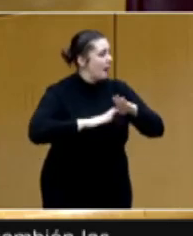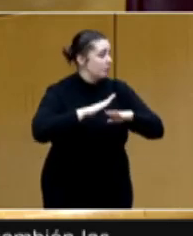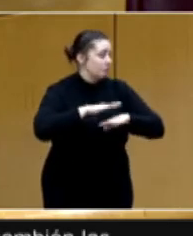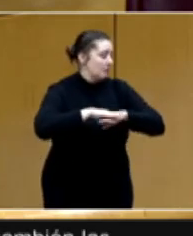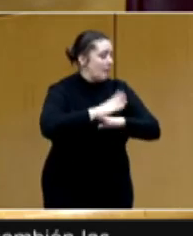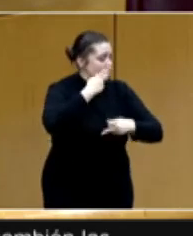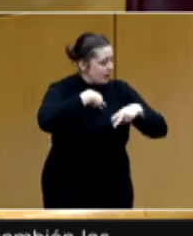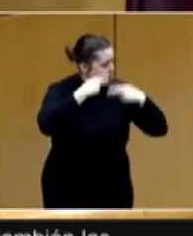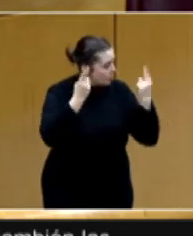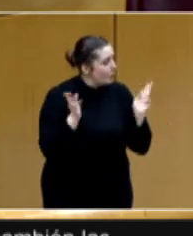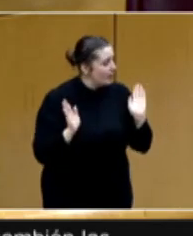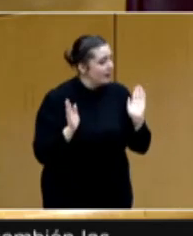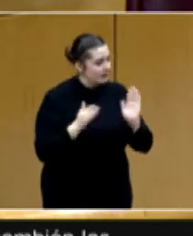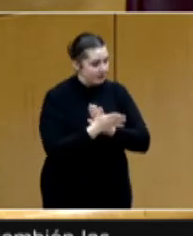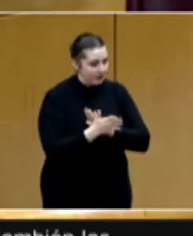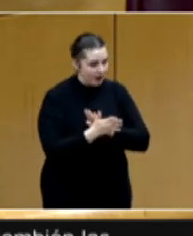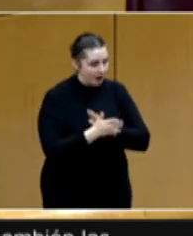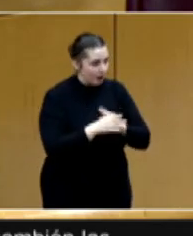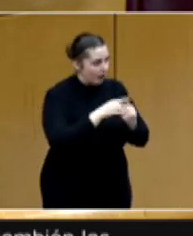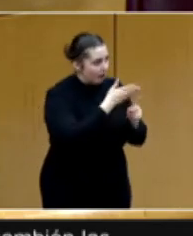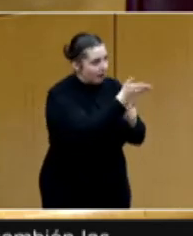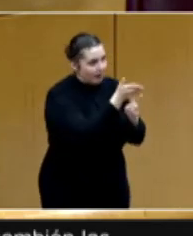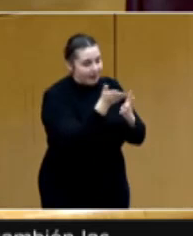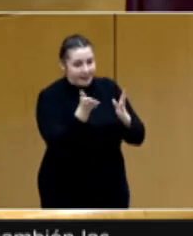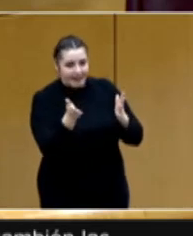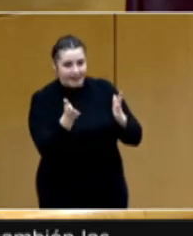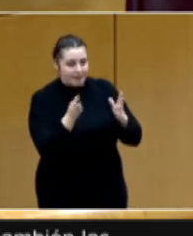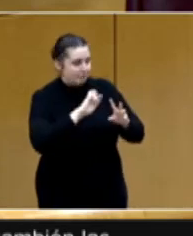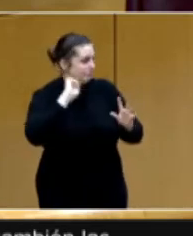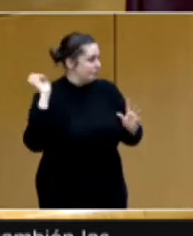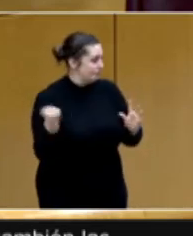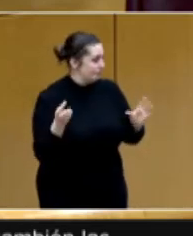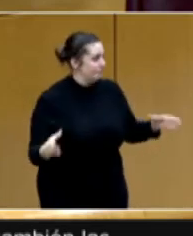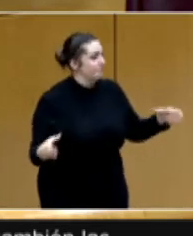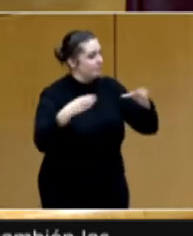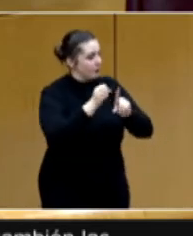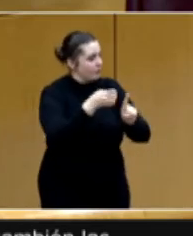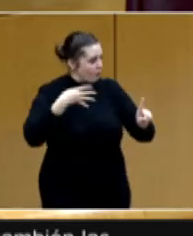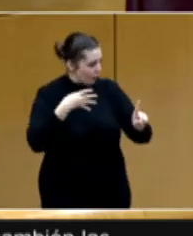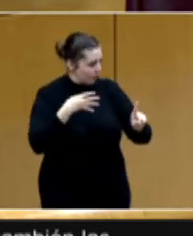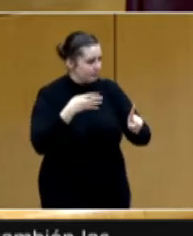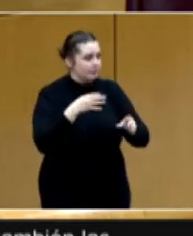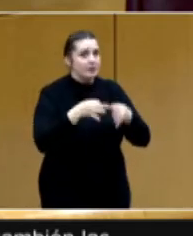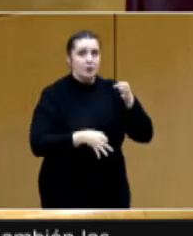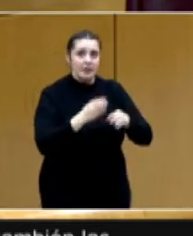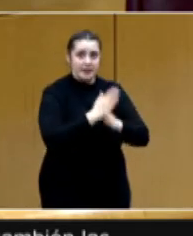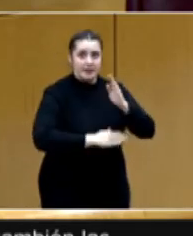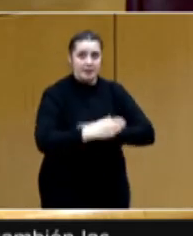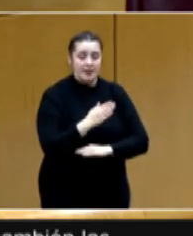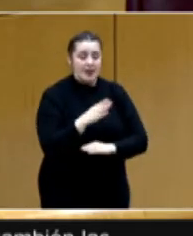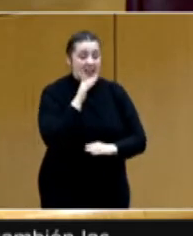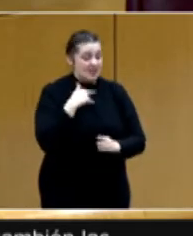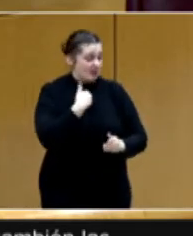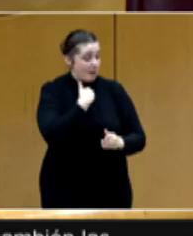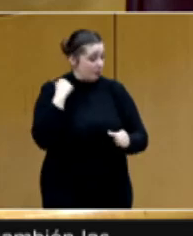una organización muy muy plural y esta es la labor que se viene desarrollando porque ya